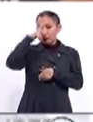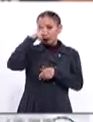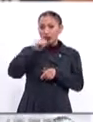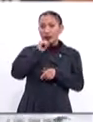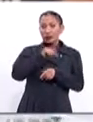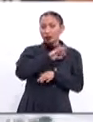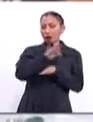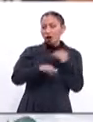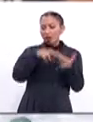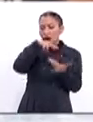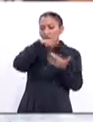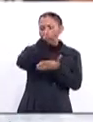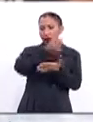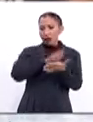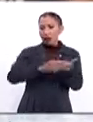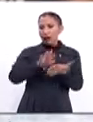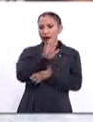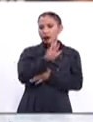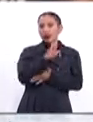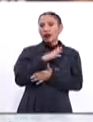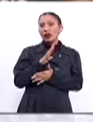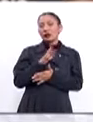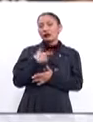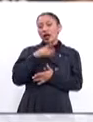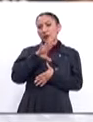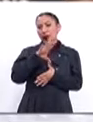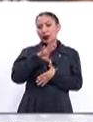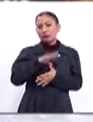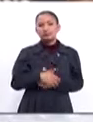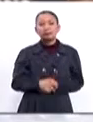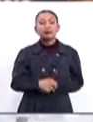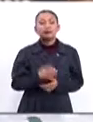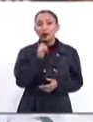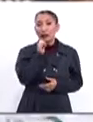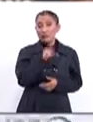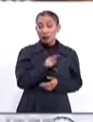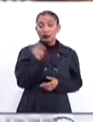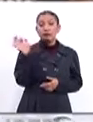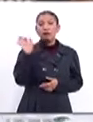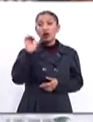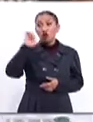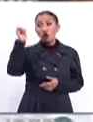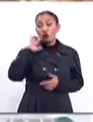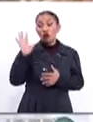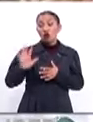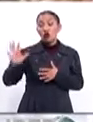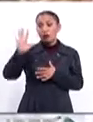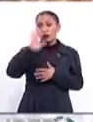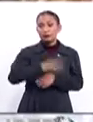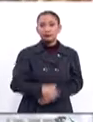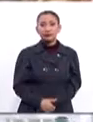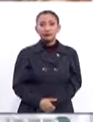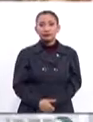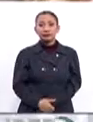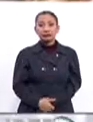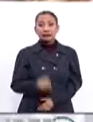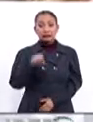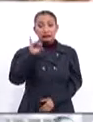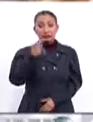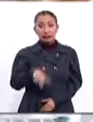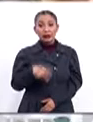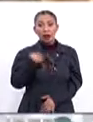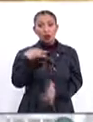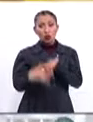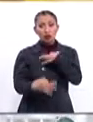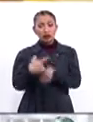México, sino en toda la región del continente americano e incluso también a otros continentes, Omar. Así es, Ana Cristina,